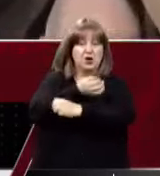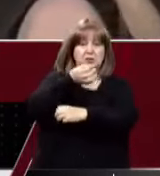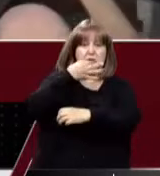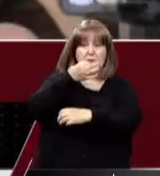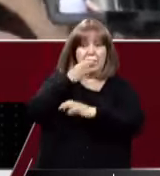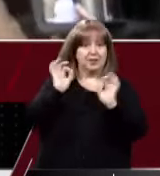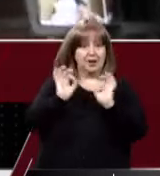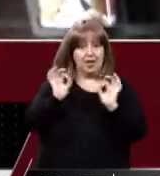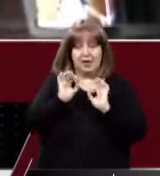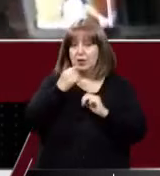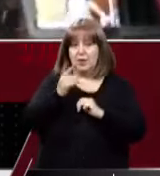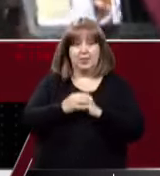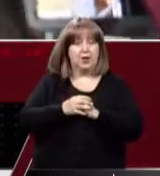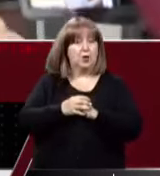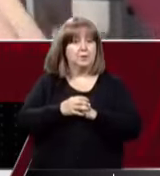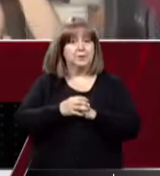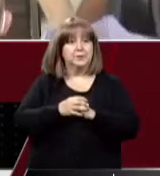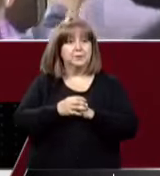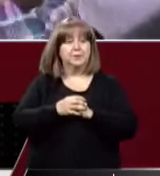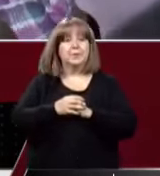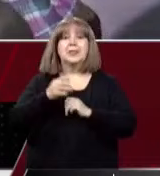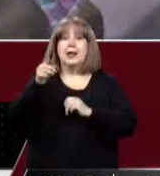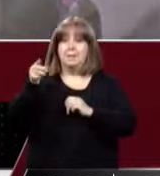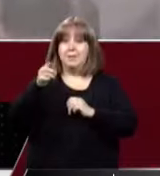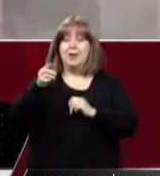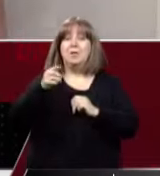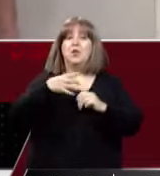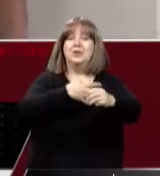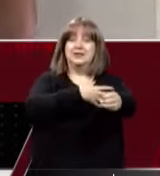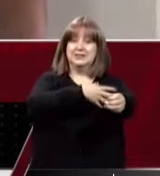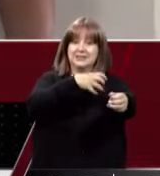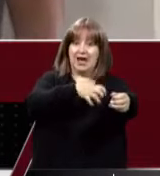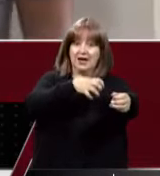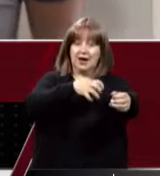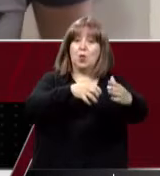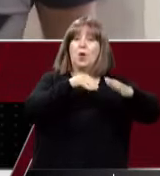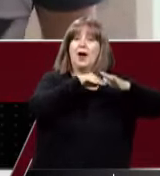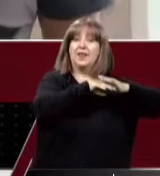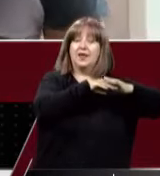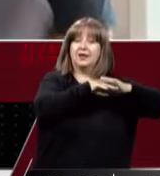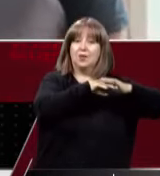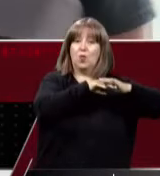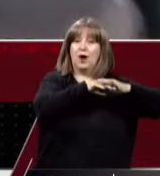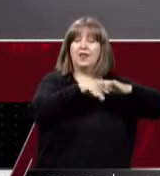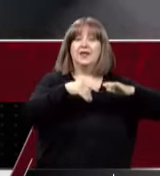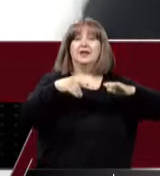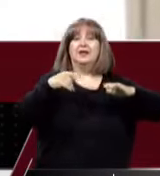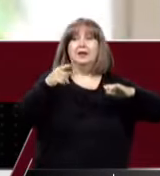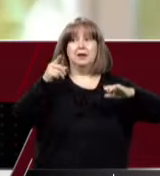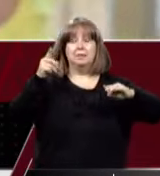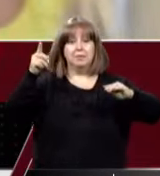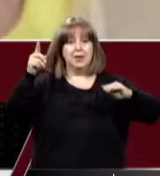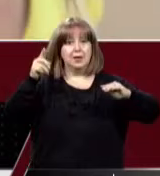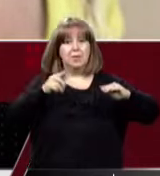guardan. Claro, exactamente. Por ese motivo que guardan sangre en el hospital Noti, descubrieron ahí que había fallecido del